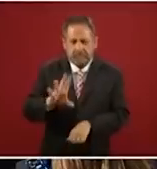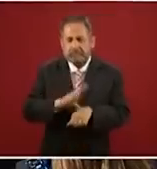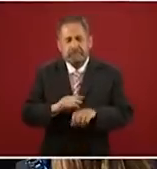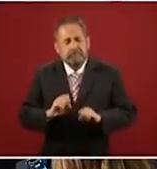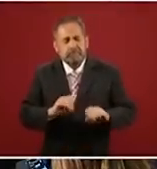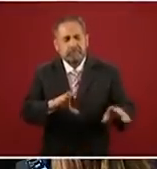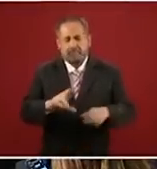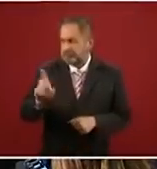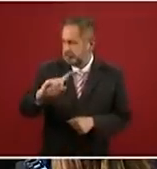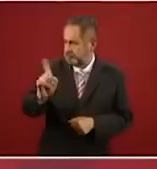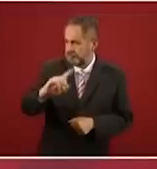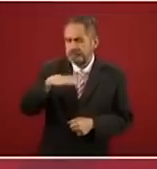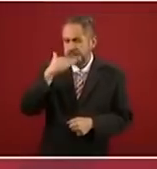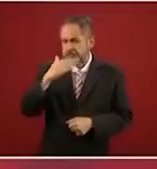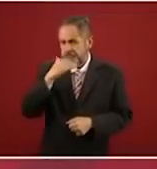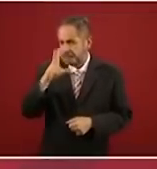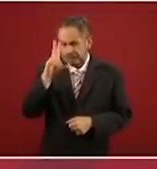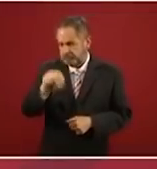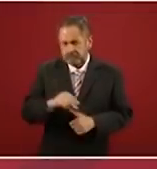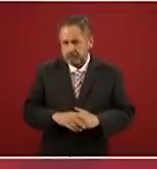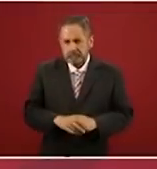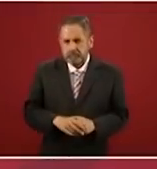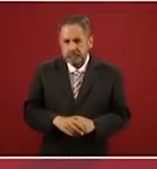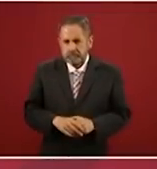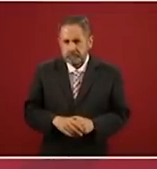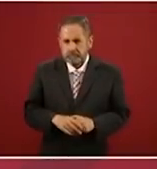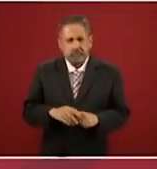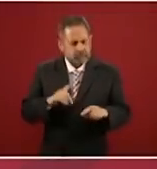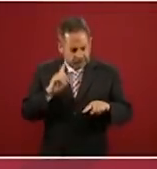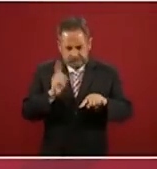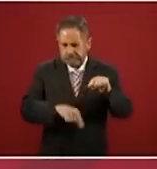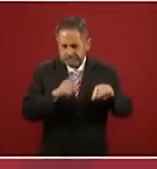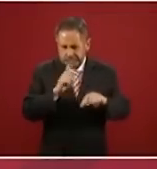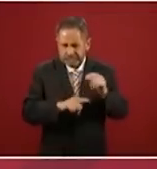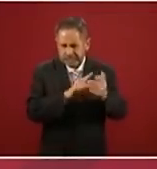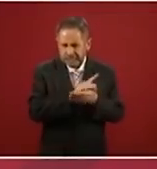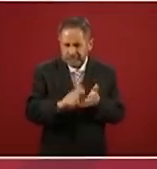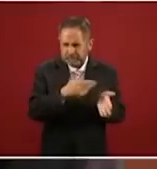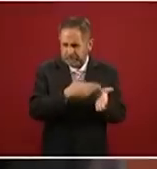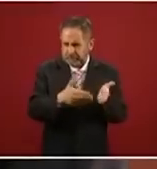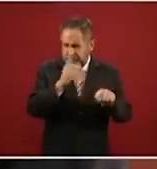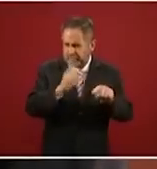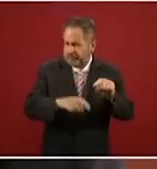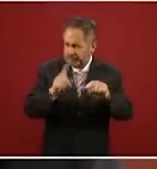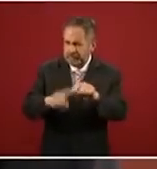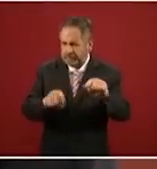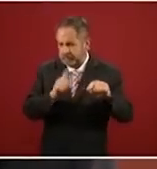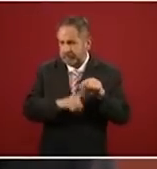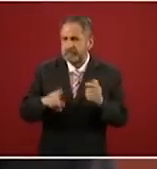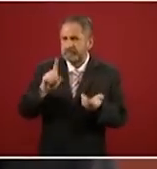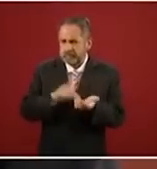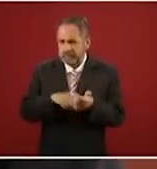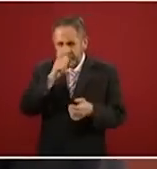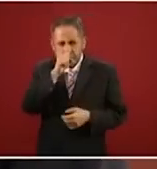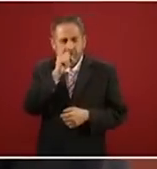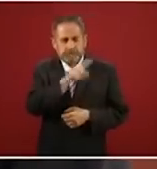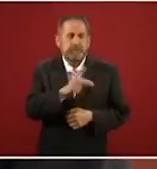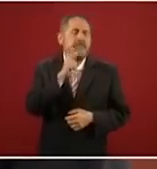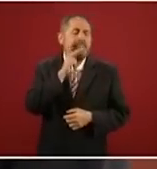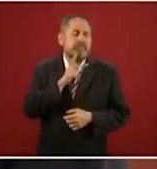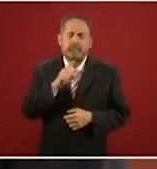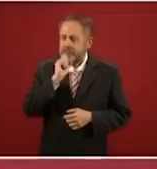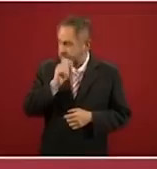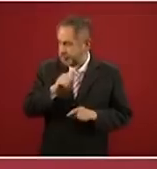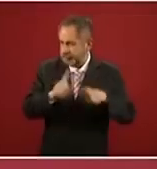tolera la corrupción este se están limpiando de corrupción el gobierno se está limpiando de corrupción pemex